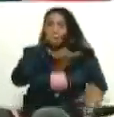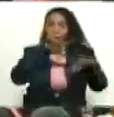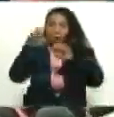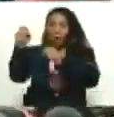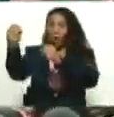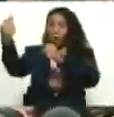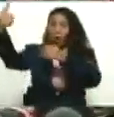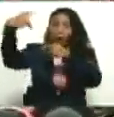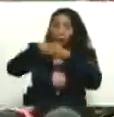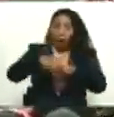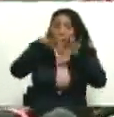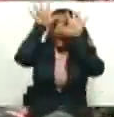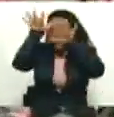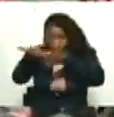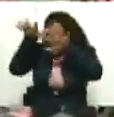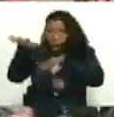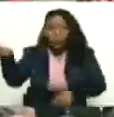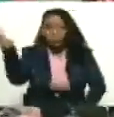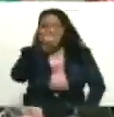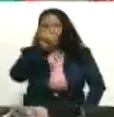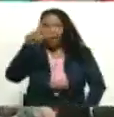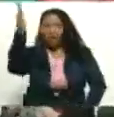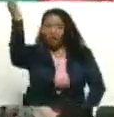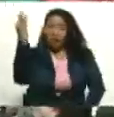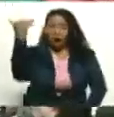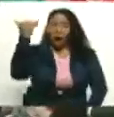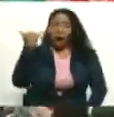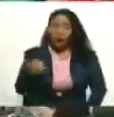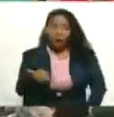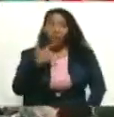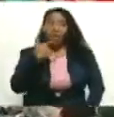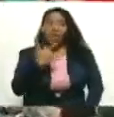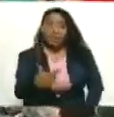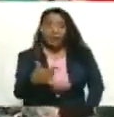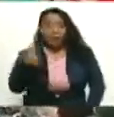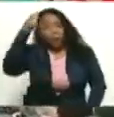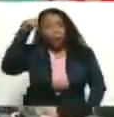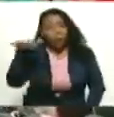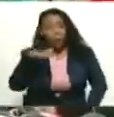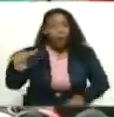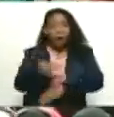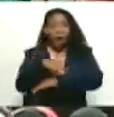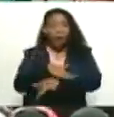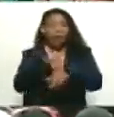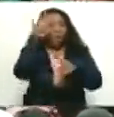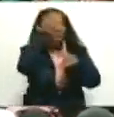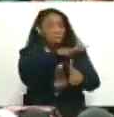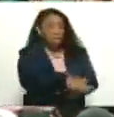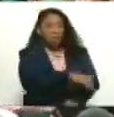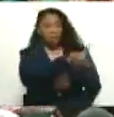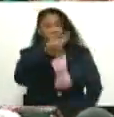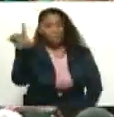imperialismo norteamericano va a venir ahora a cachetear a nuestro pueblo en la calle. ¿Qué es eso?